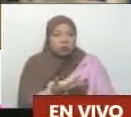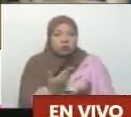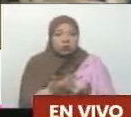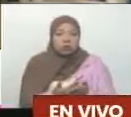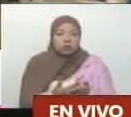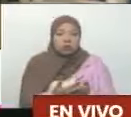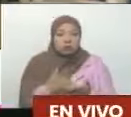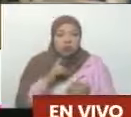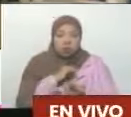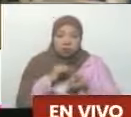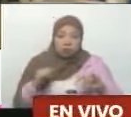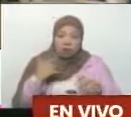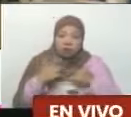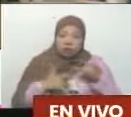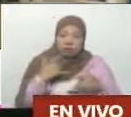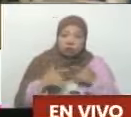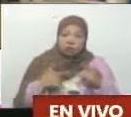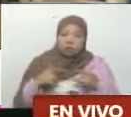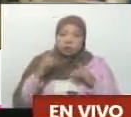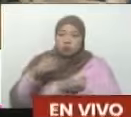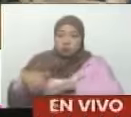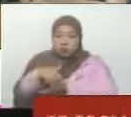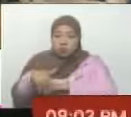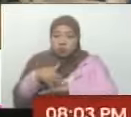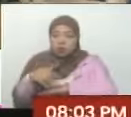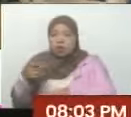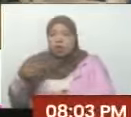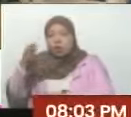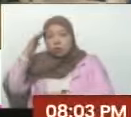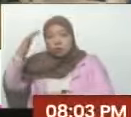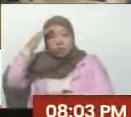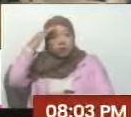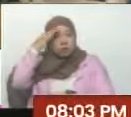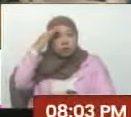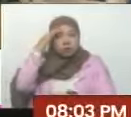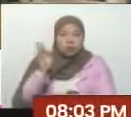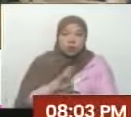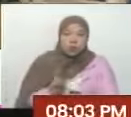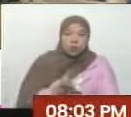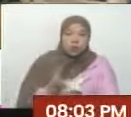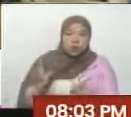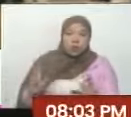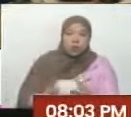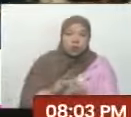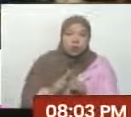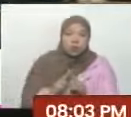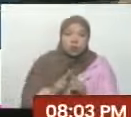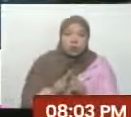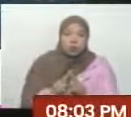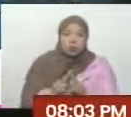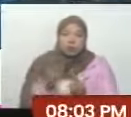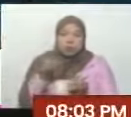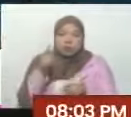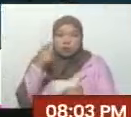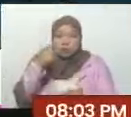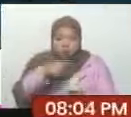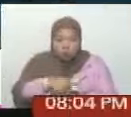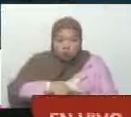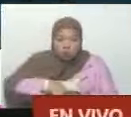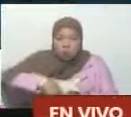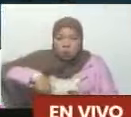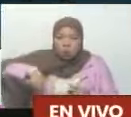salí, iba por una calle, salió gente a saludar y de repente consigo un hueco. La mamá